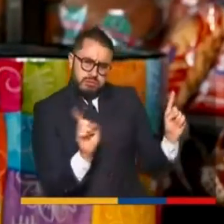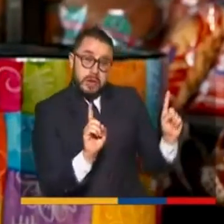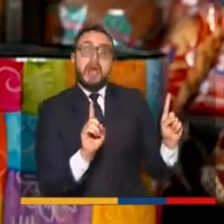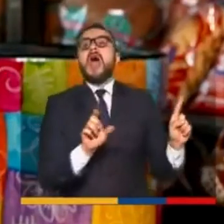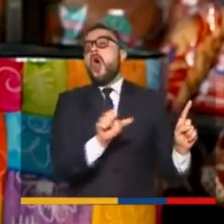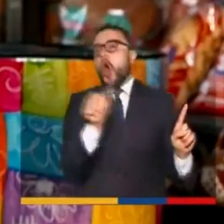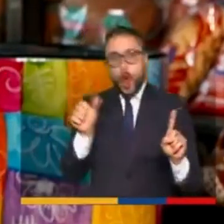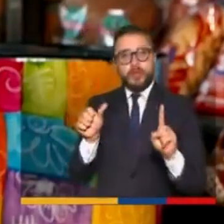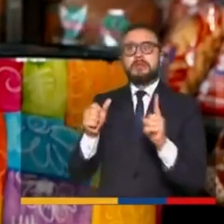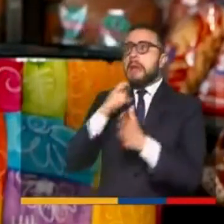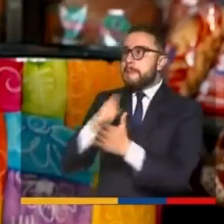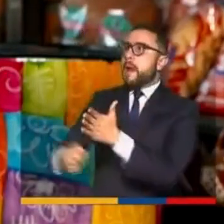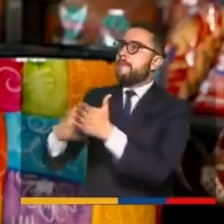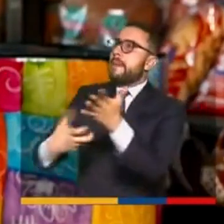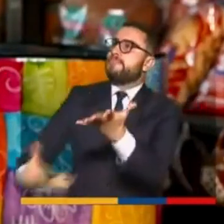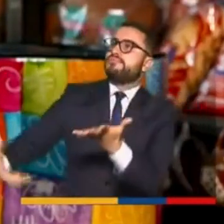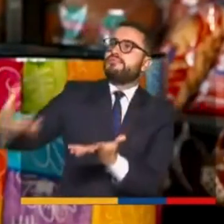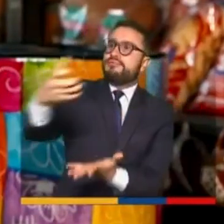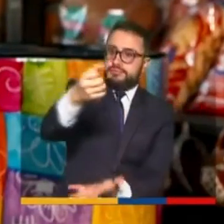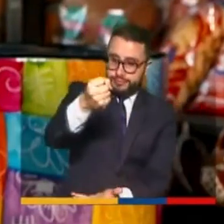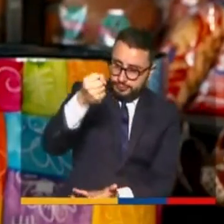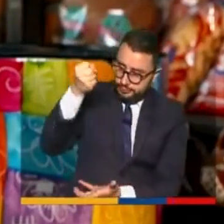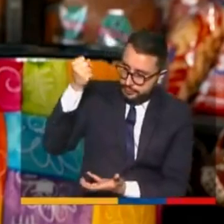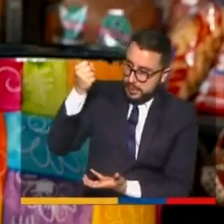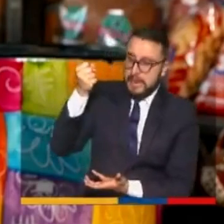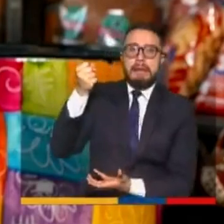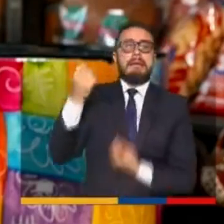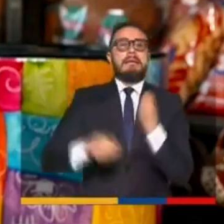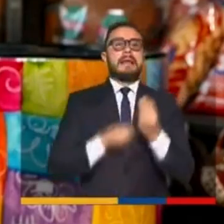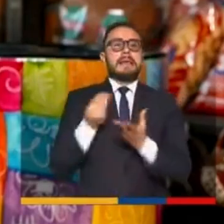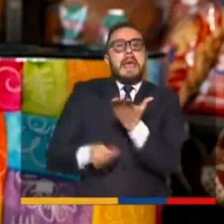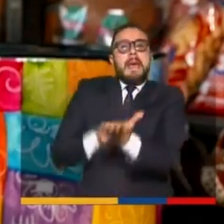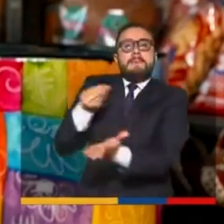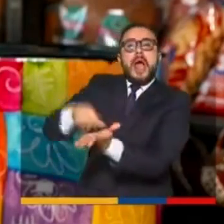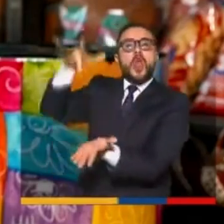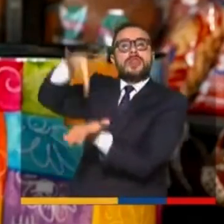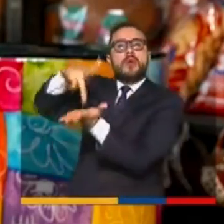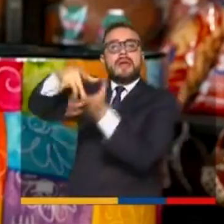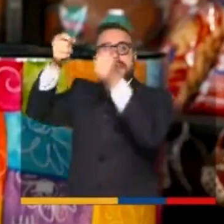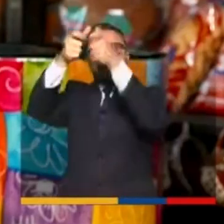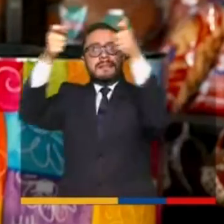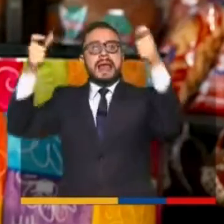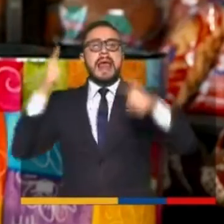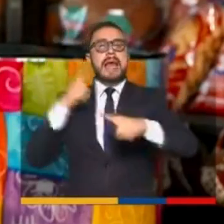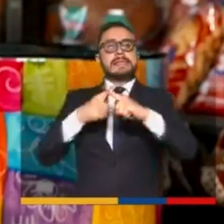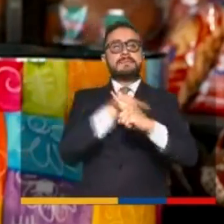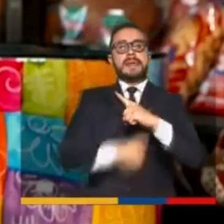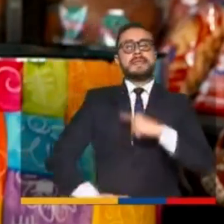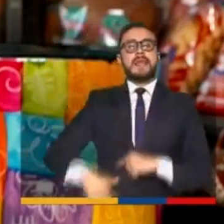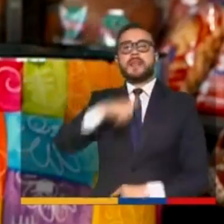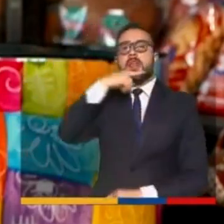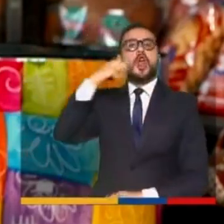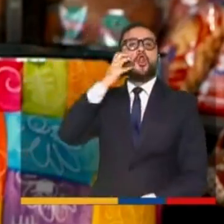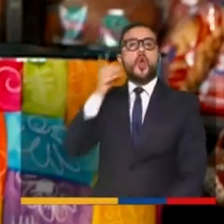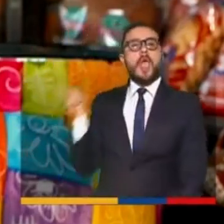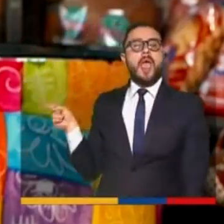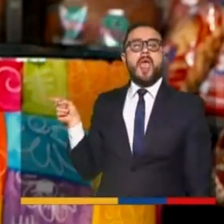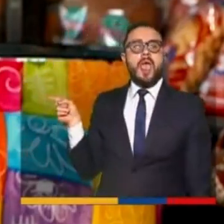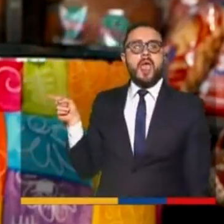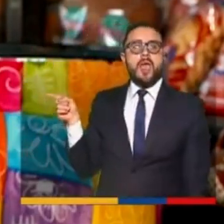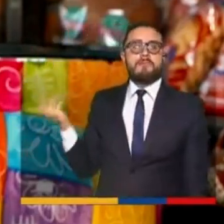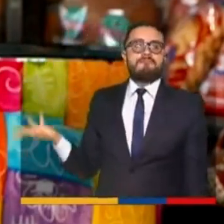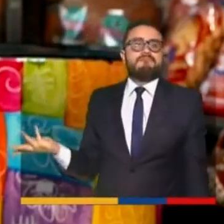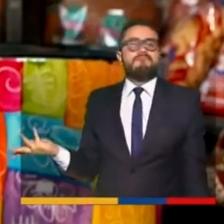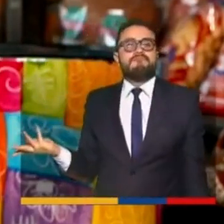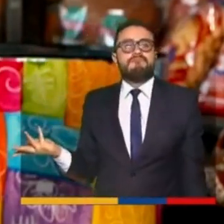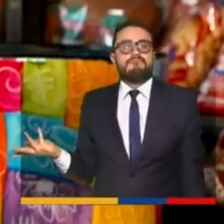destinaron esos recursos para el pago de una deuda pública que adquirió el expresidente Iván Duque